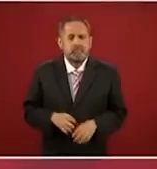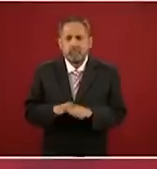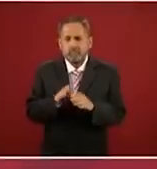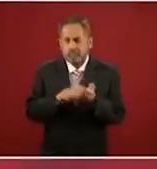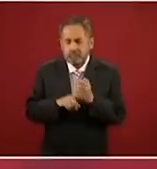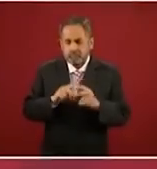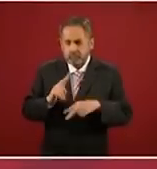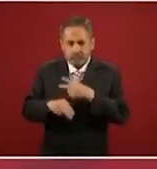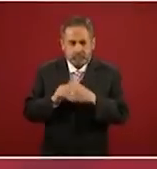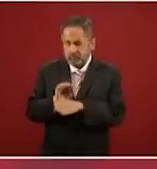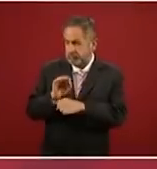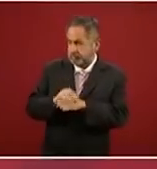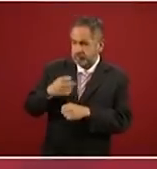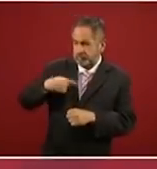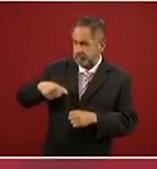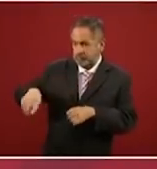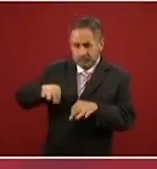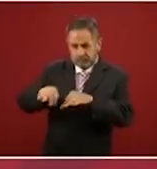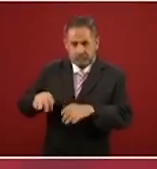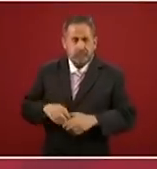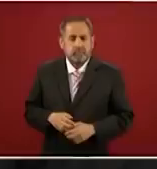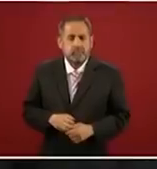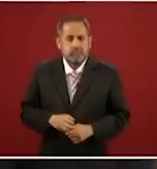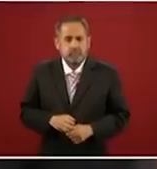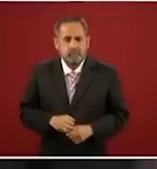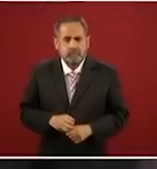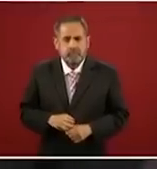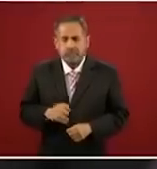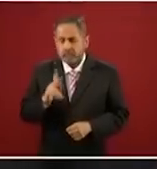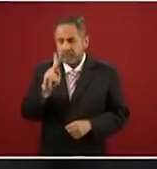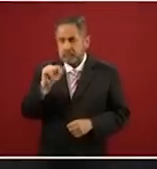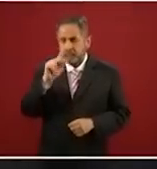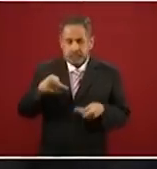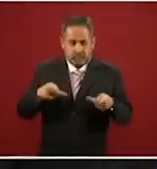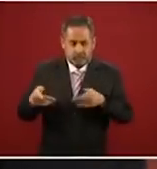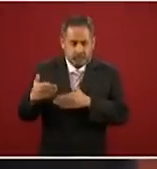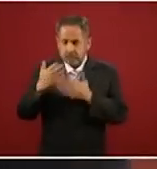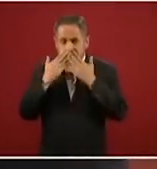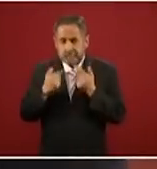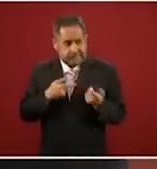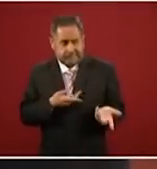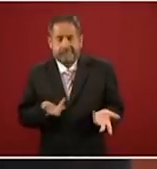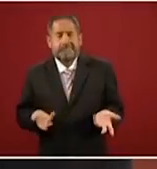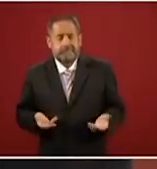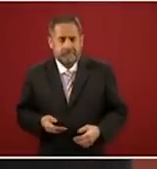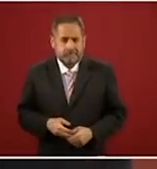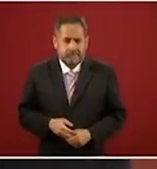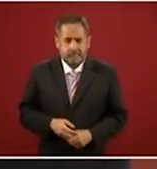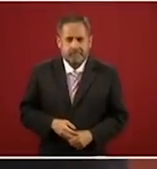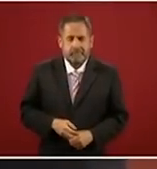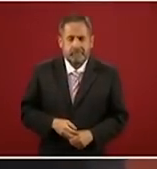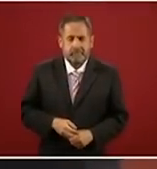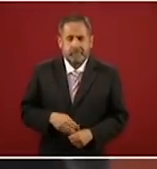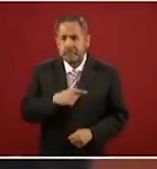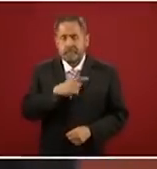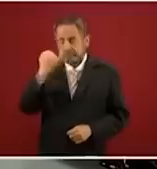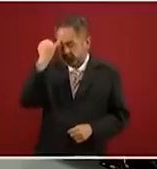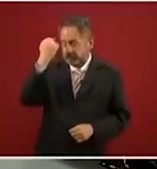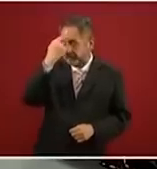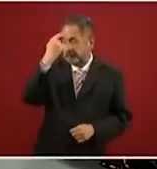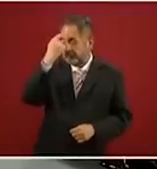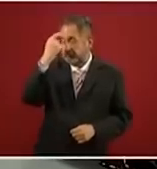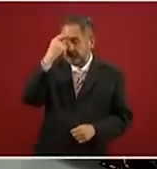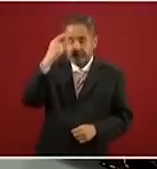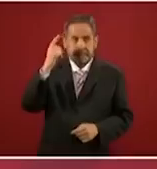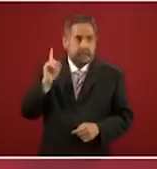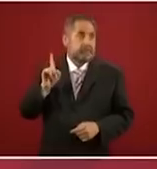a los trabajadores no hay un plan para eso damas es